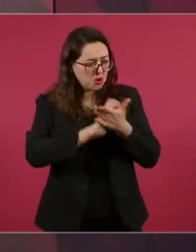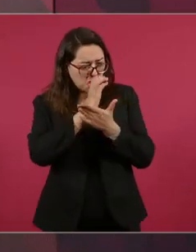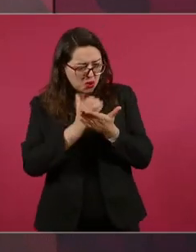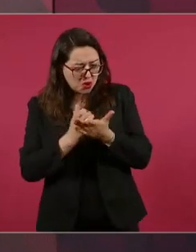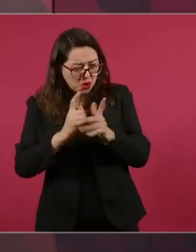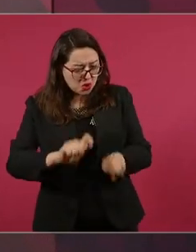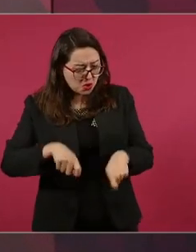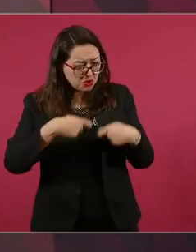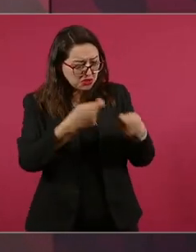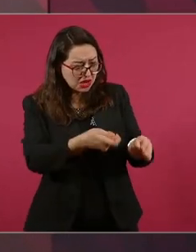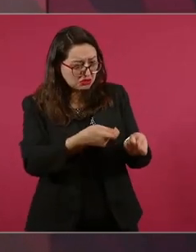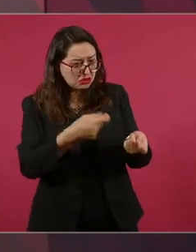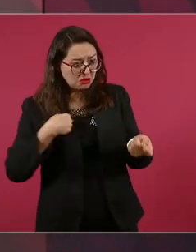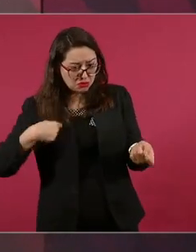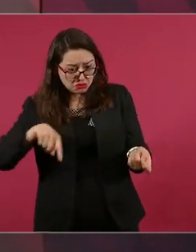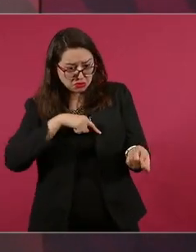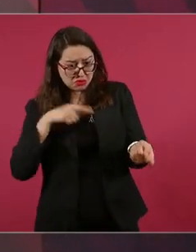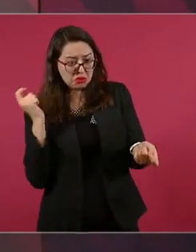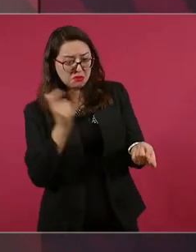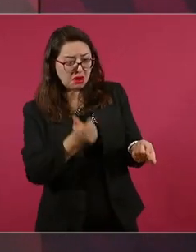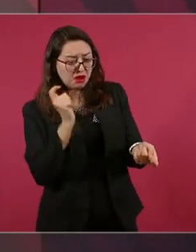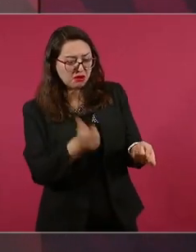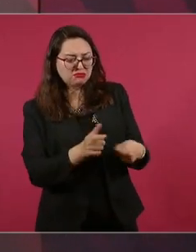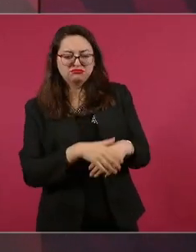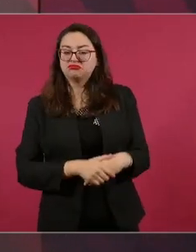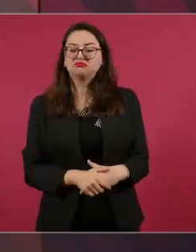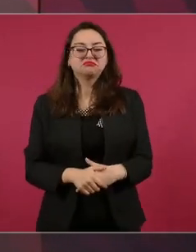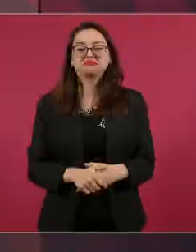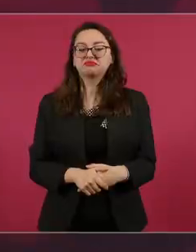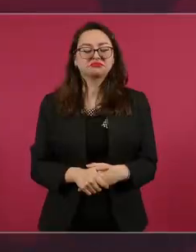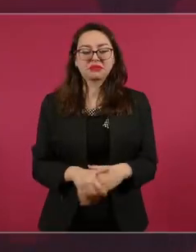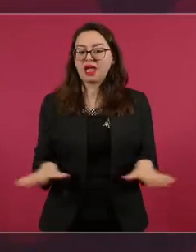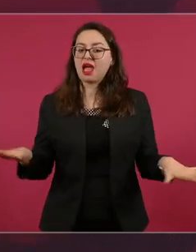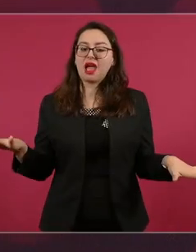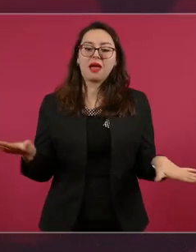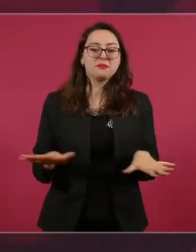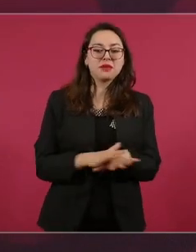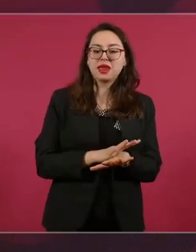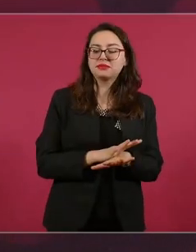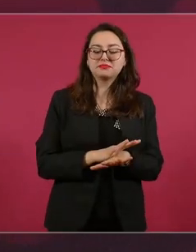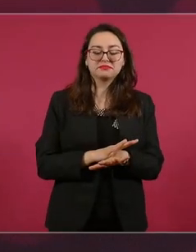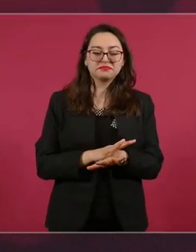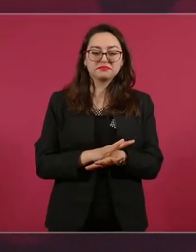natural, porque tiene una playa